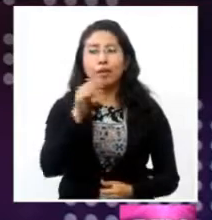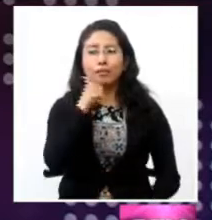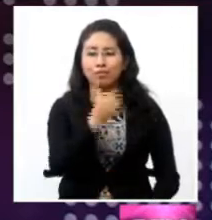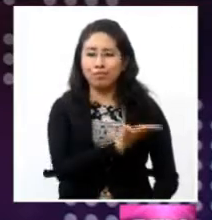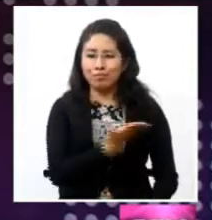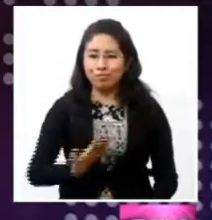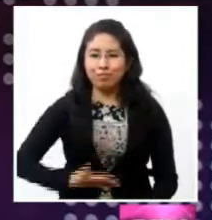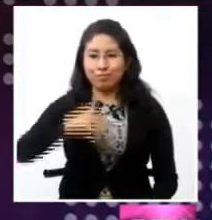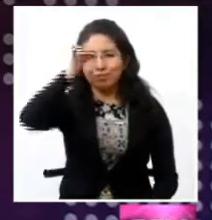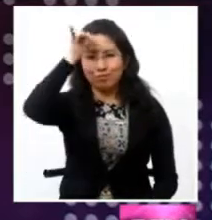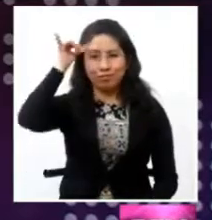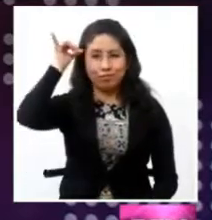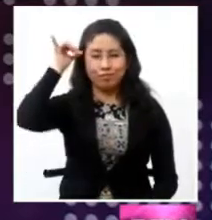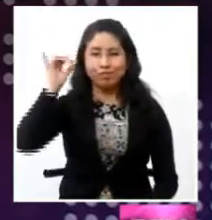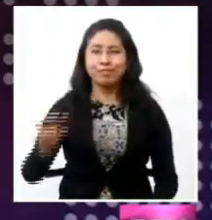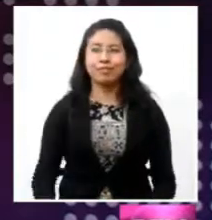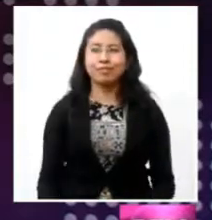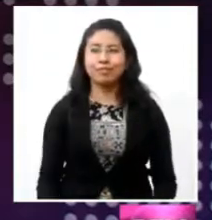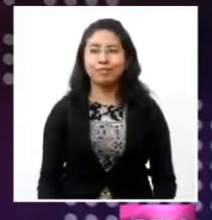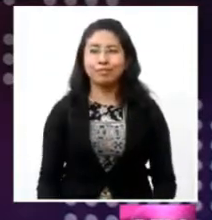presidente Yanine Áñez.